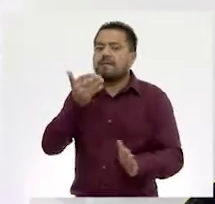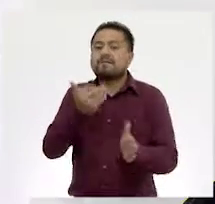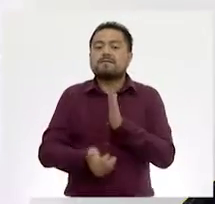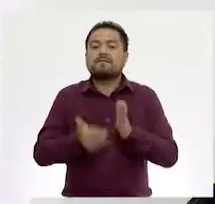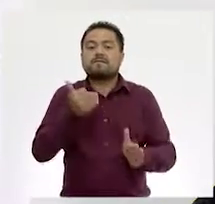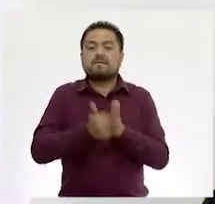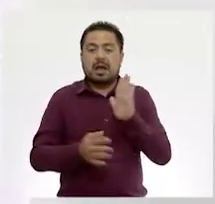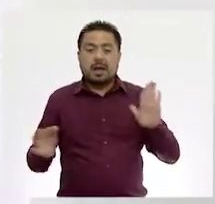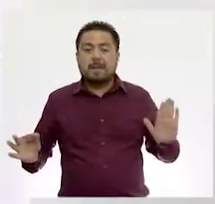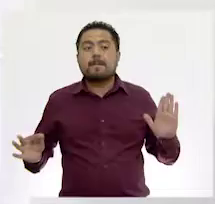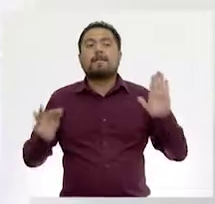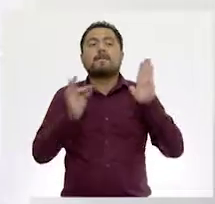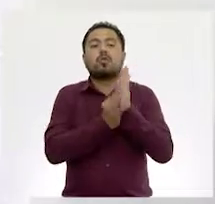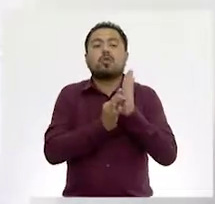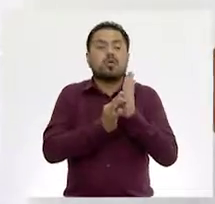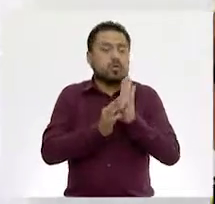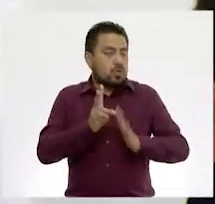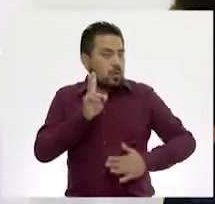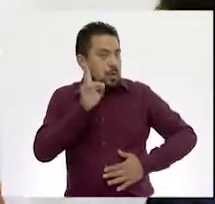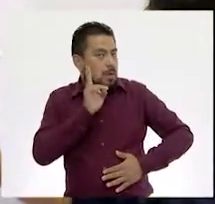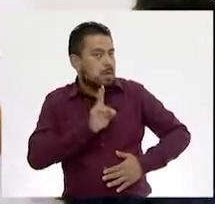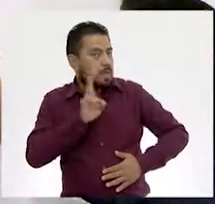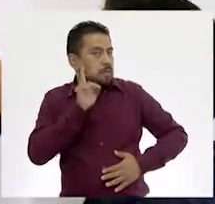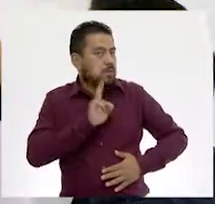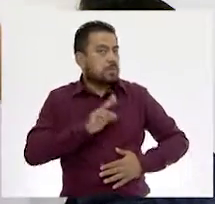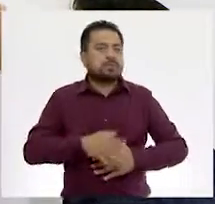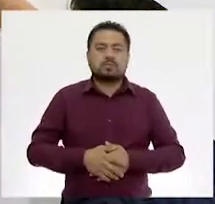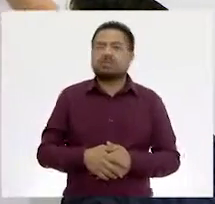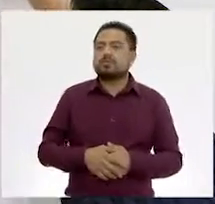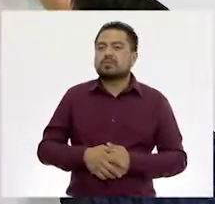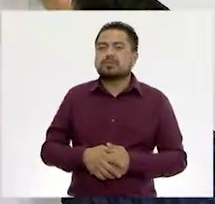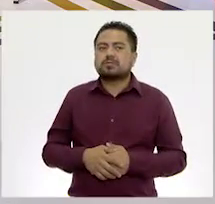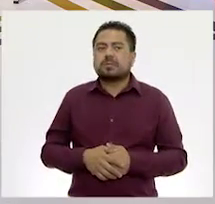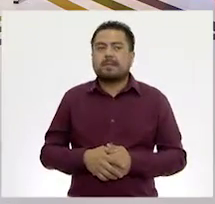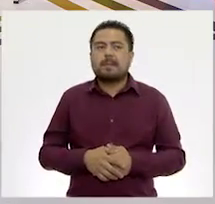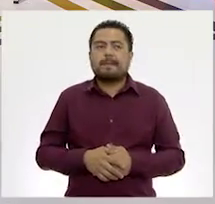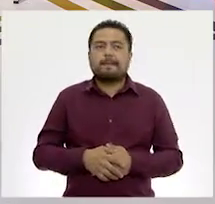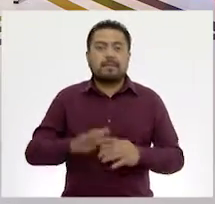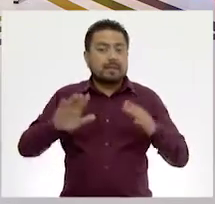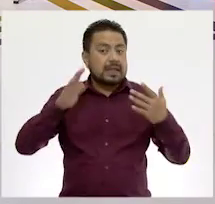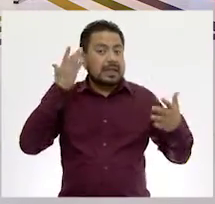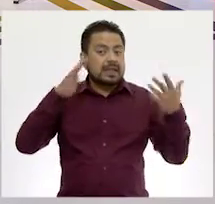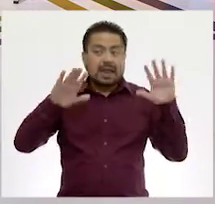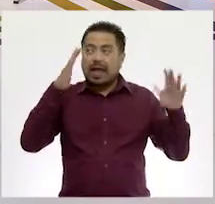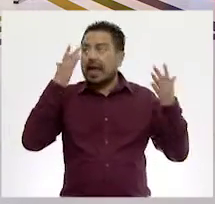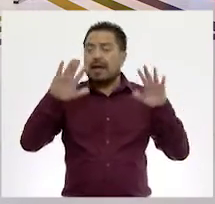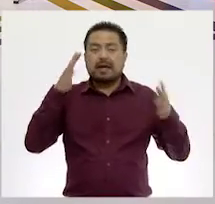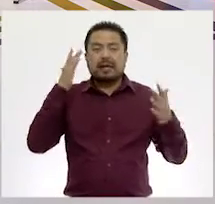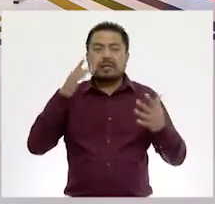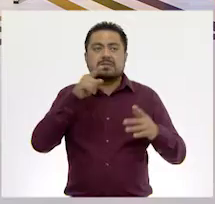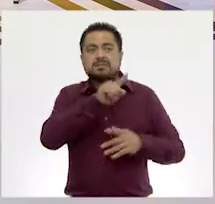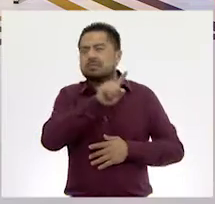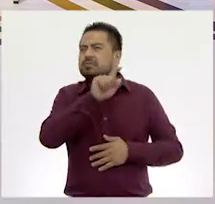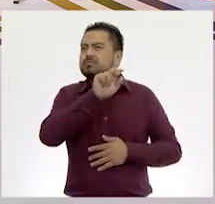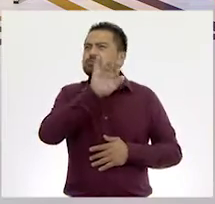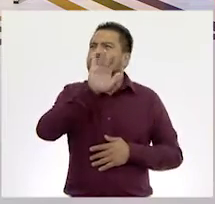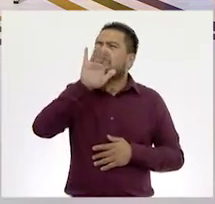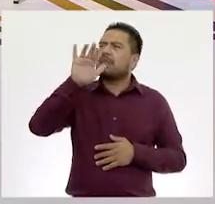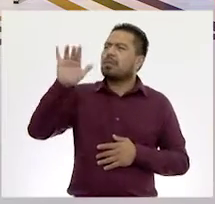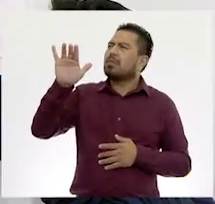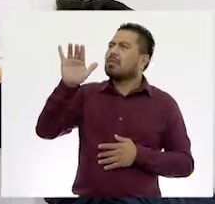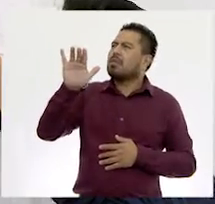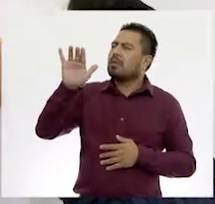faltan los puntos. A ver, vamos después, a ver. Después, ajá. Travieso. A ver, veloz el cielo